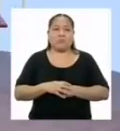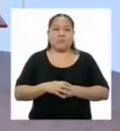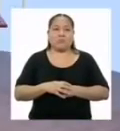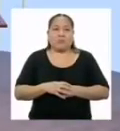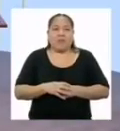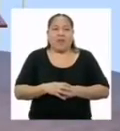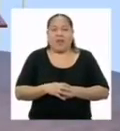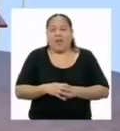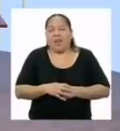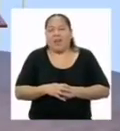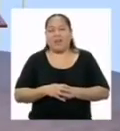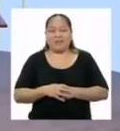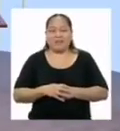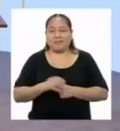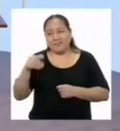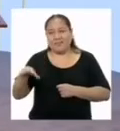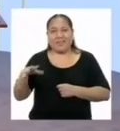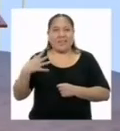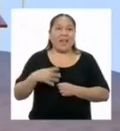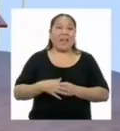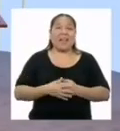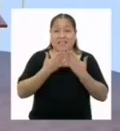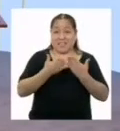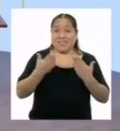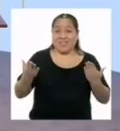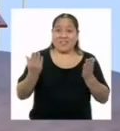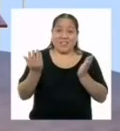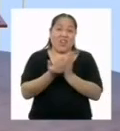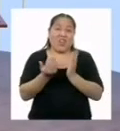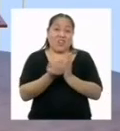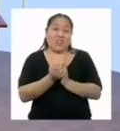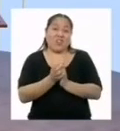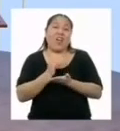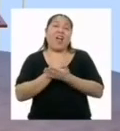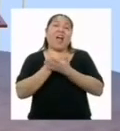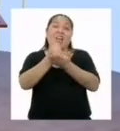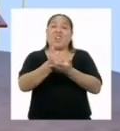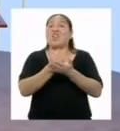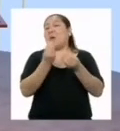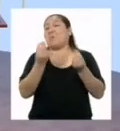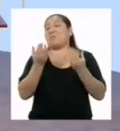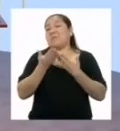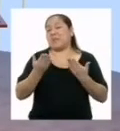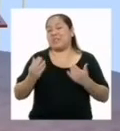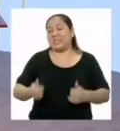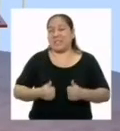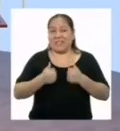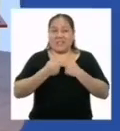¿Ven? Los útiles de la escuela sirven para resolver varias cosas de la vida.